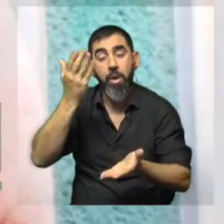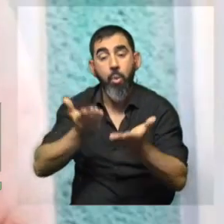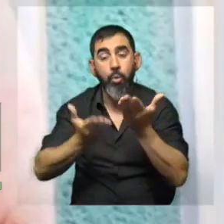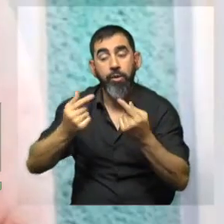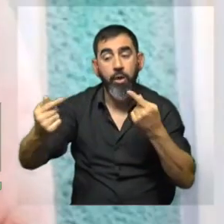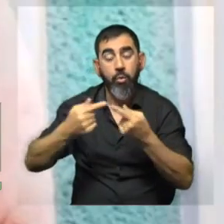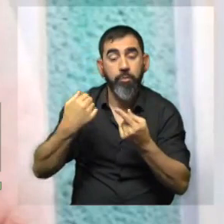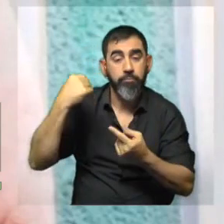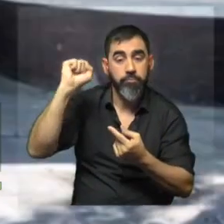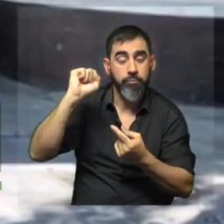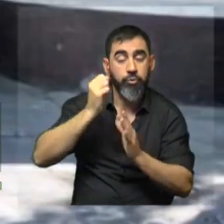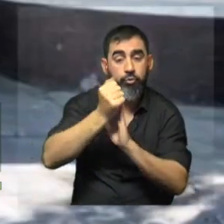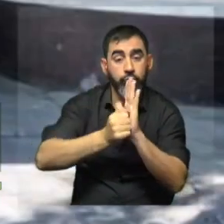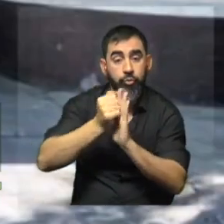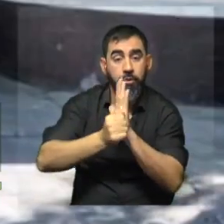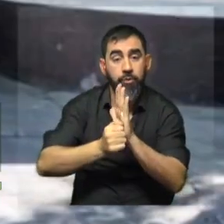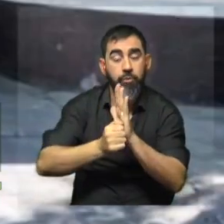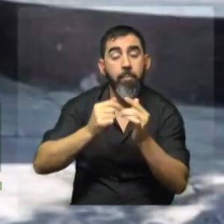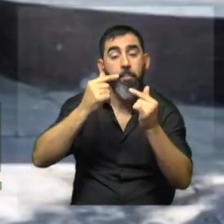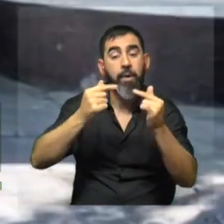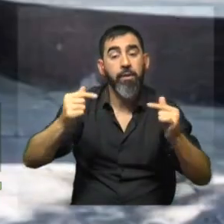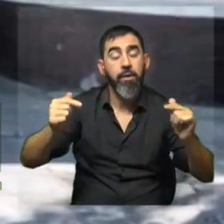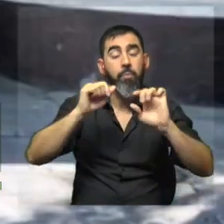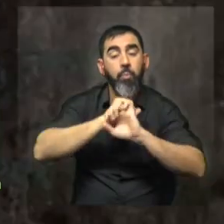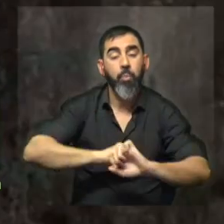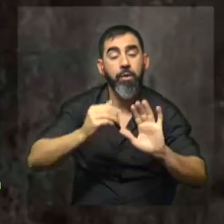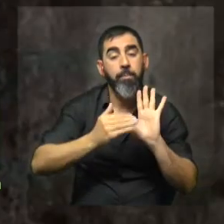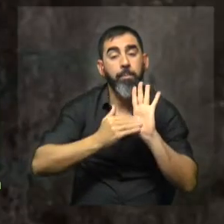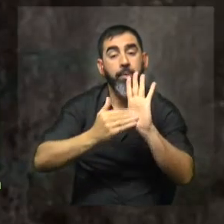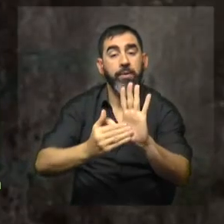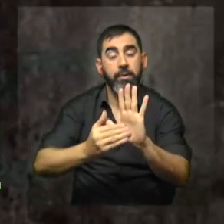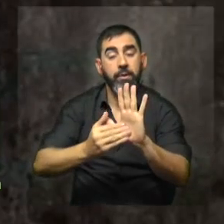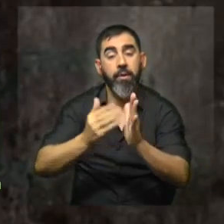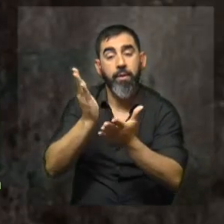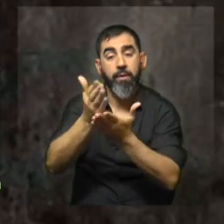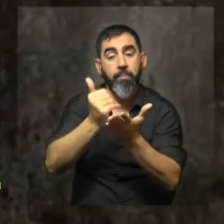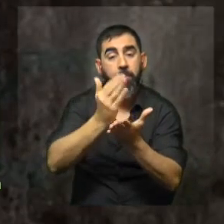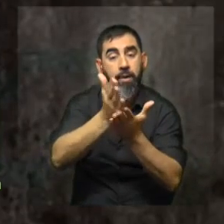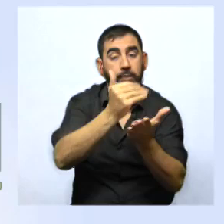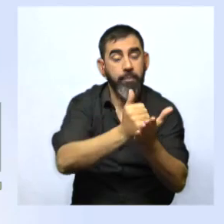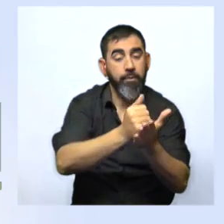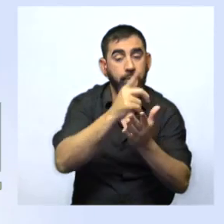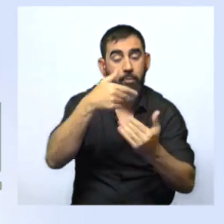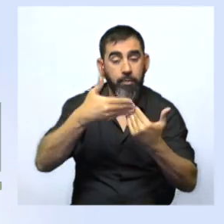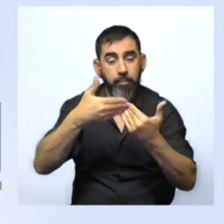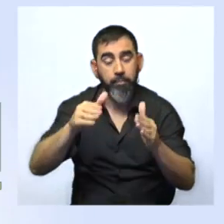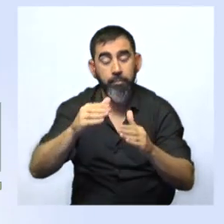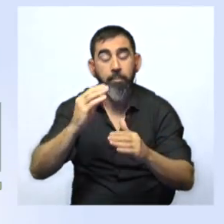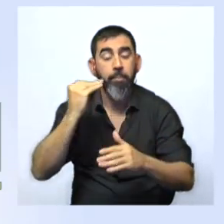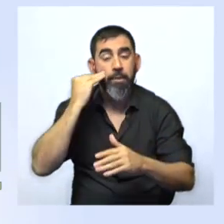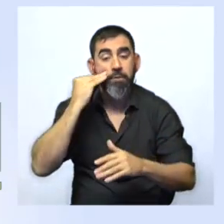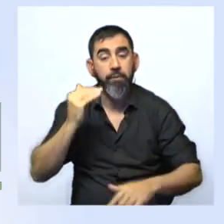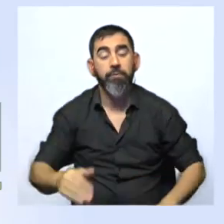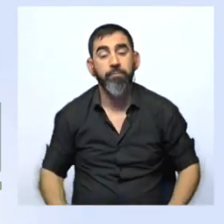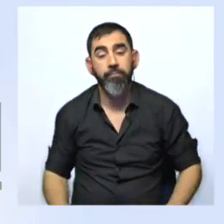contra la Impunidad de Soriano es que el material se pueda presentar en todos los departamentos luego de su estreno en